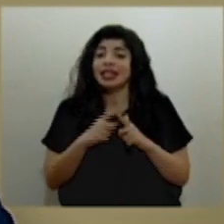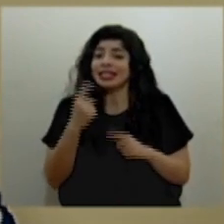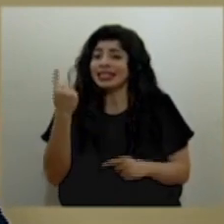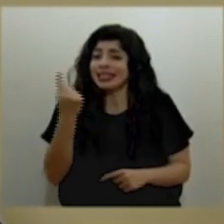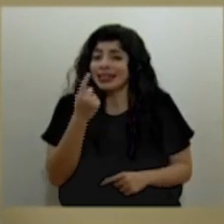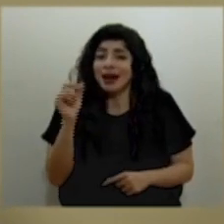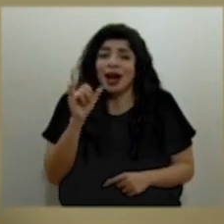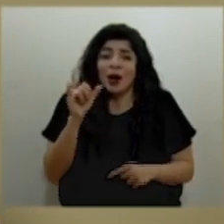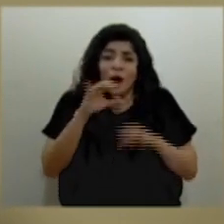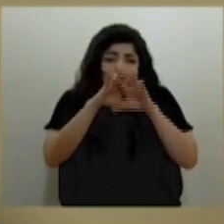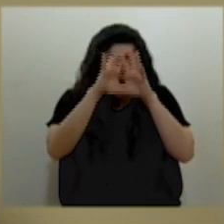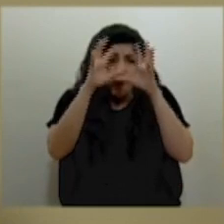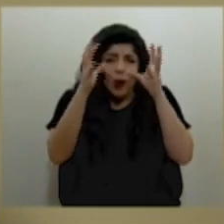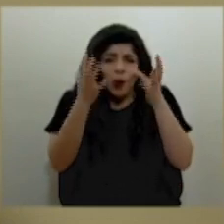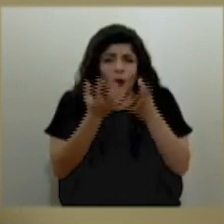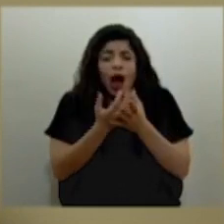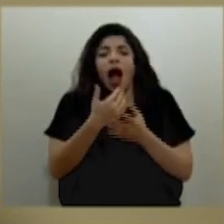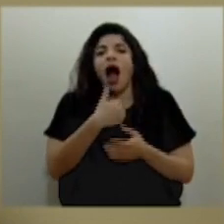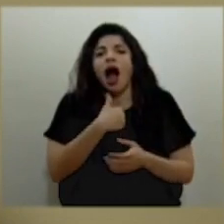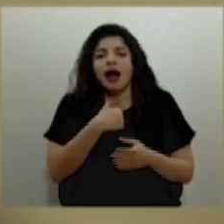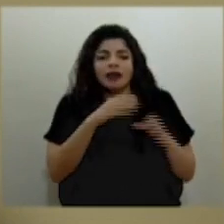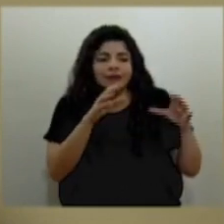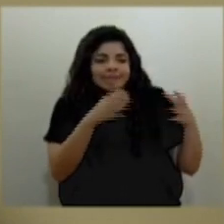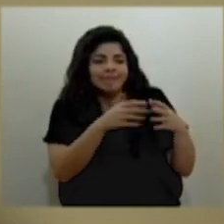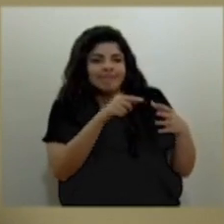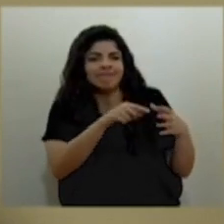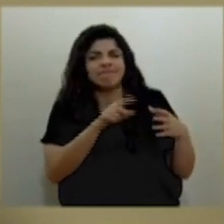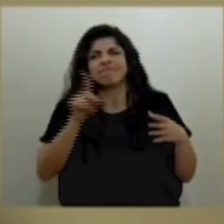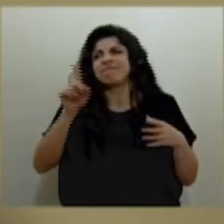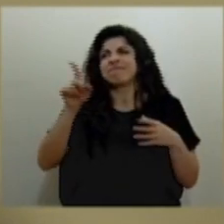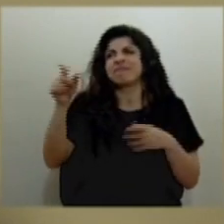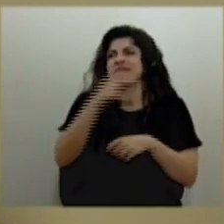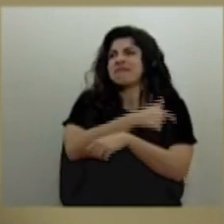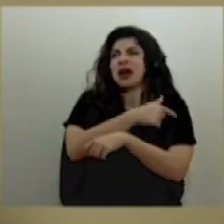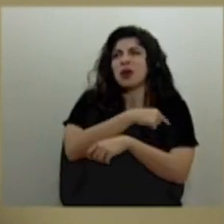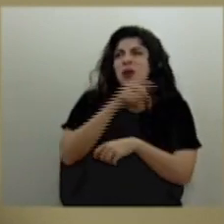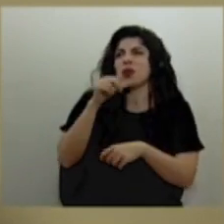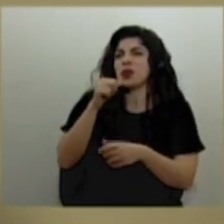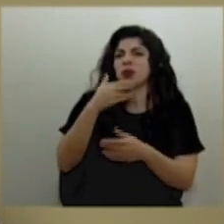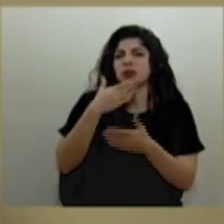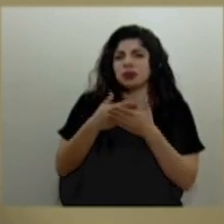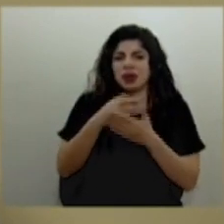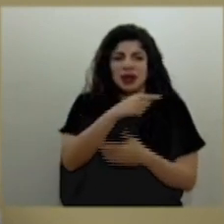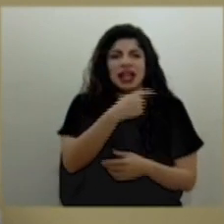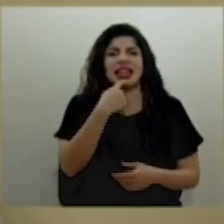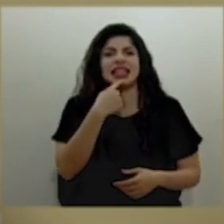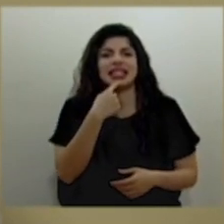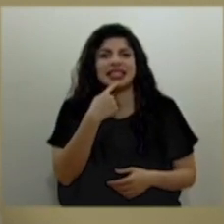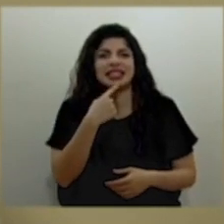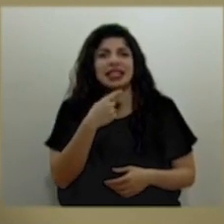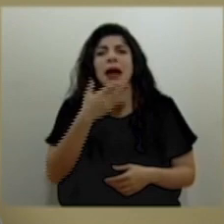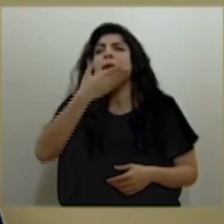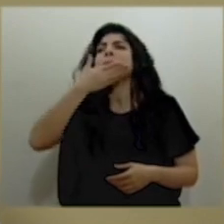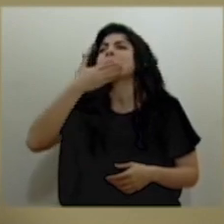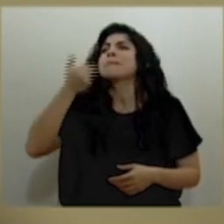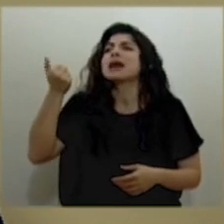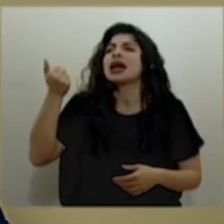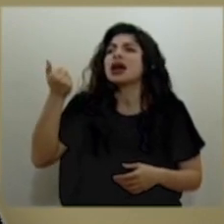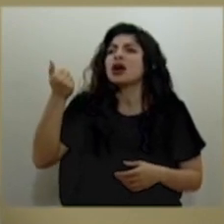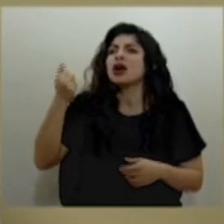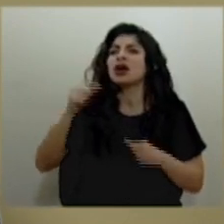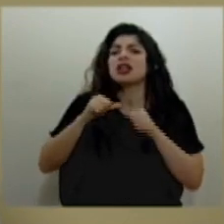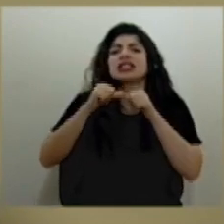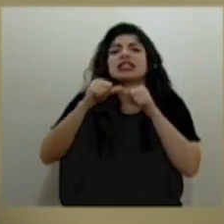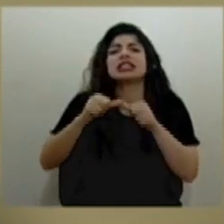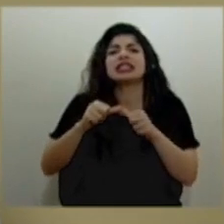como en todo el mundo, hay grupos que niegan la efectividad de las vacunas, prácticamente dicen que sería mejor en este momento seguir